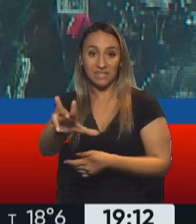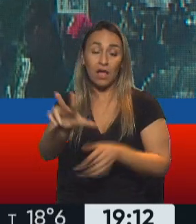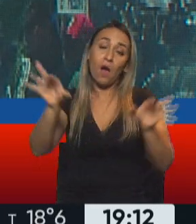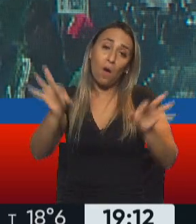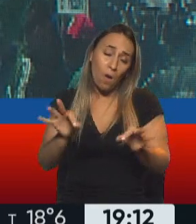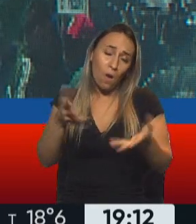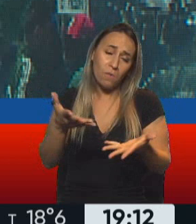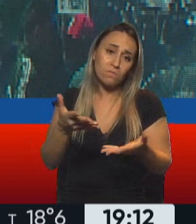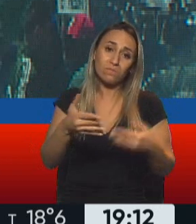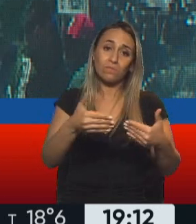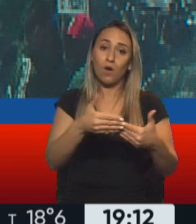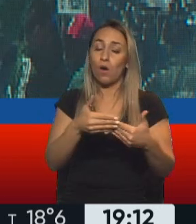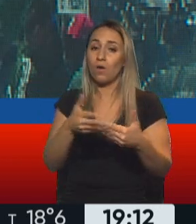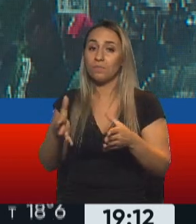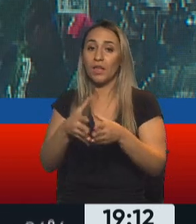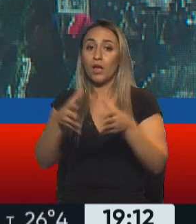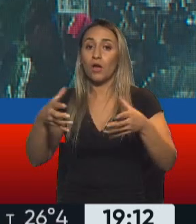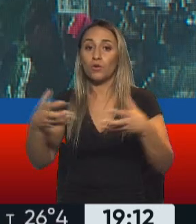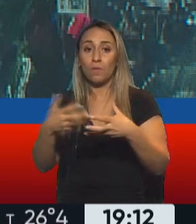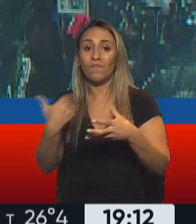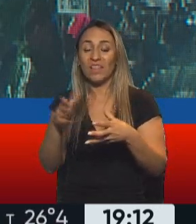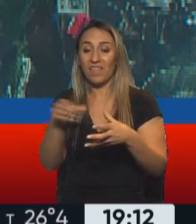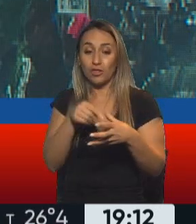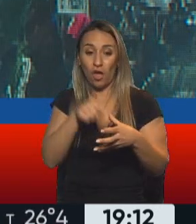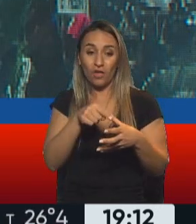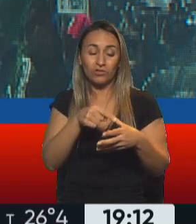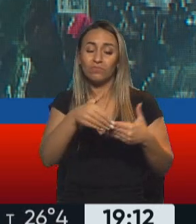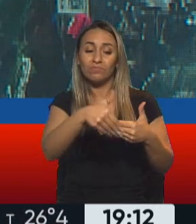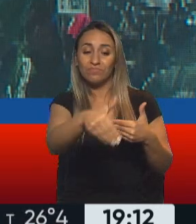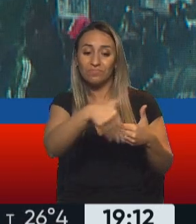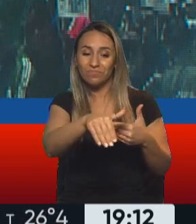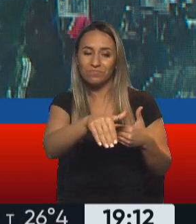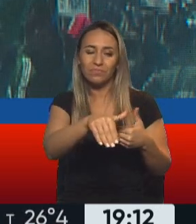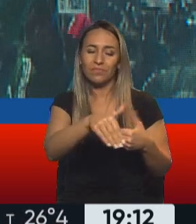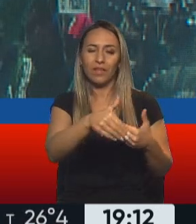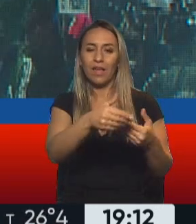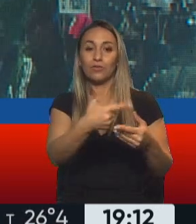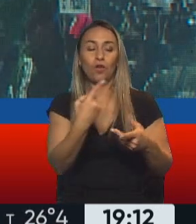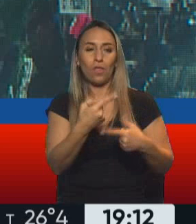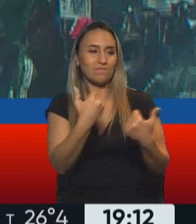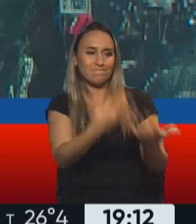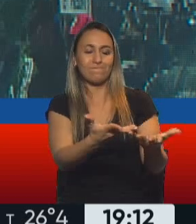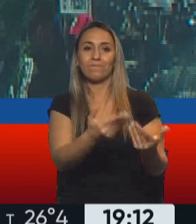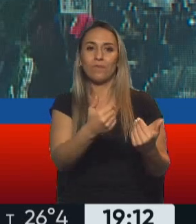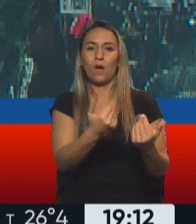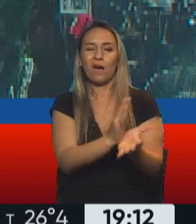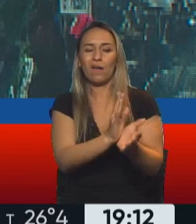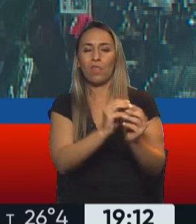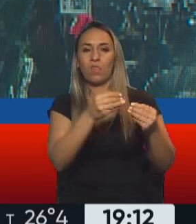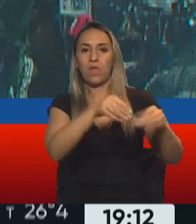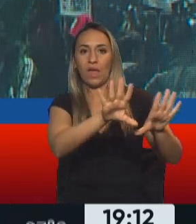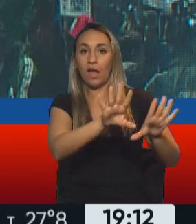lo que resta del gobierno del Frente de Todos se transforme en el 2001 para el radicalismo. El razonamiento es, la verdad que es para mí